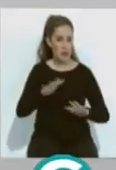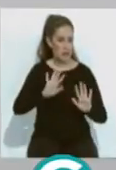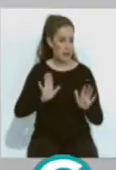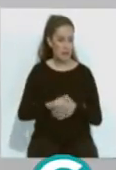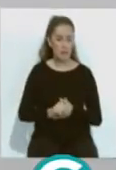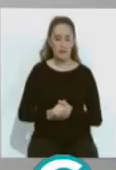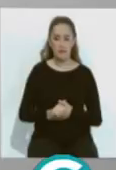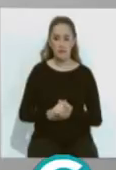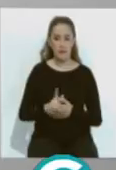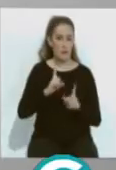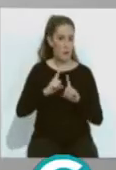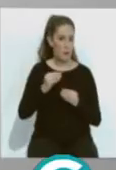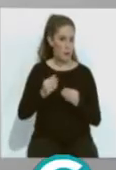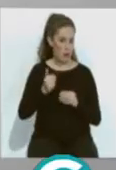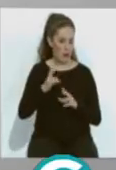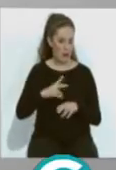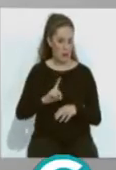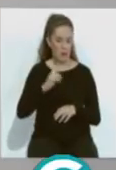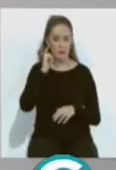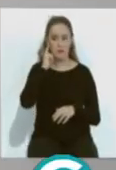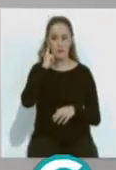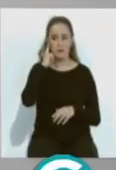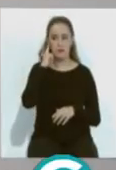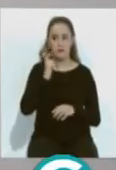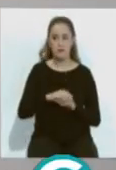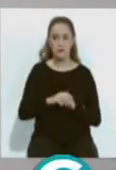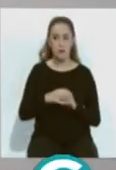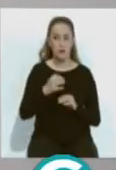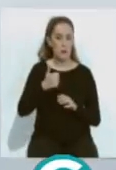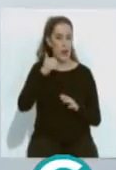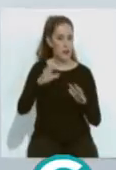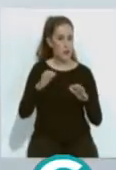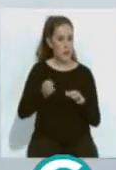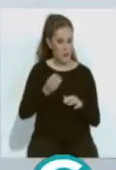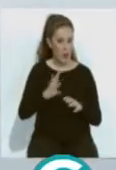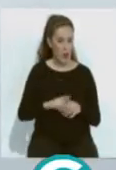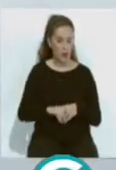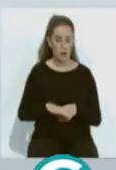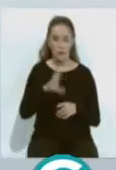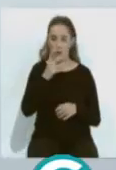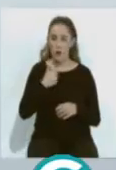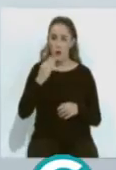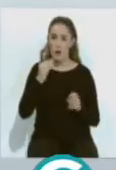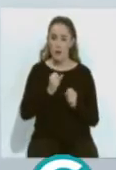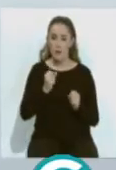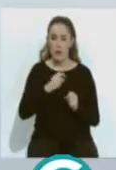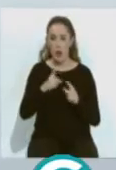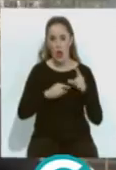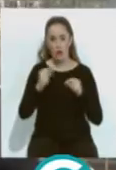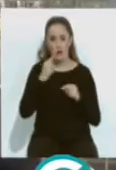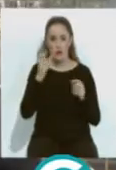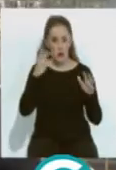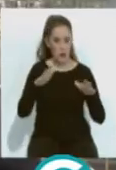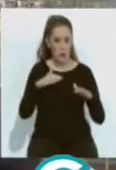tampoco mucho problema no es. Hubiera sido mejor que estuviese lloviendo algo más. Llevamos un invierno, un otoño-invierno que no